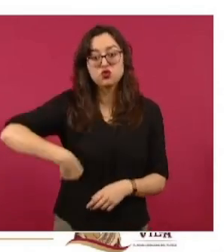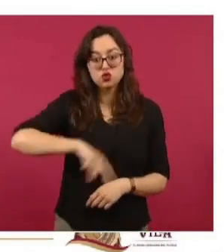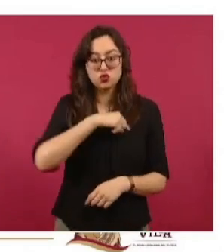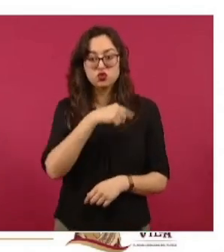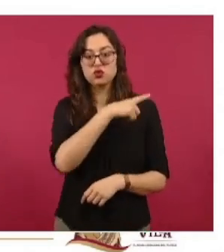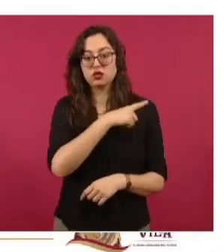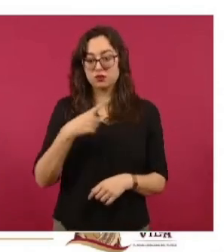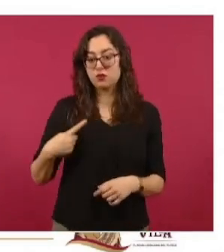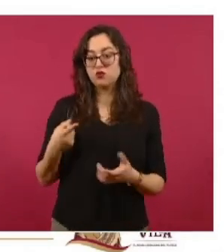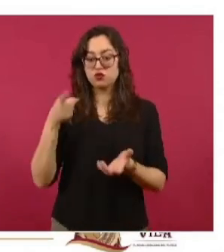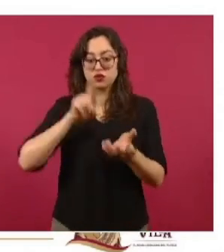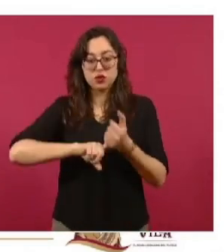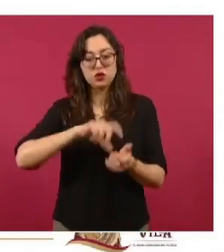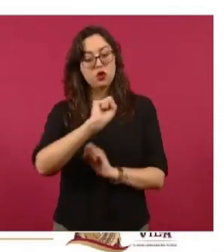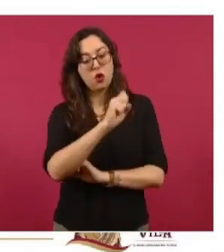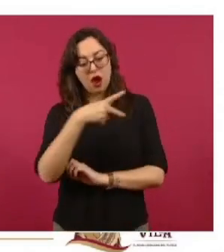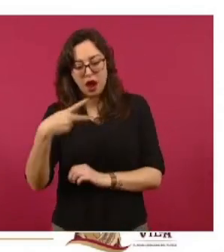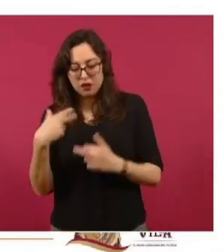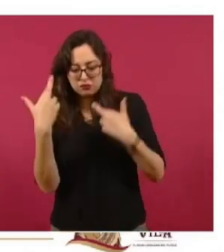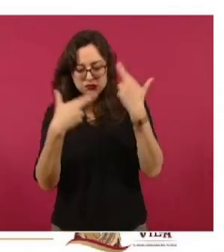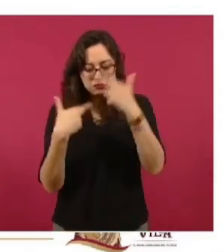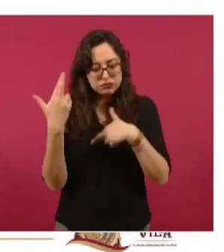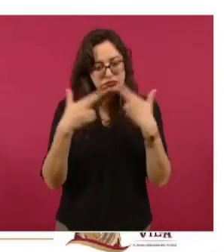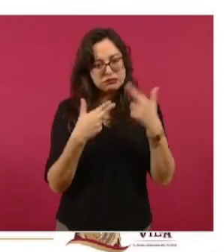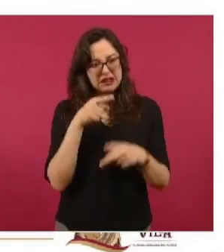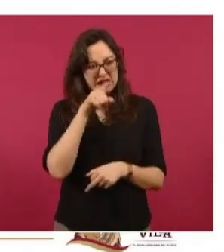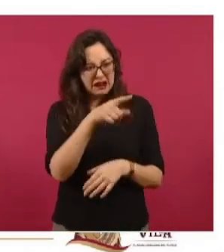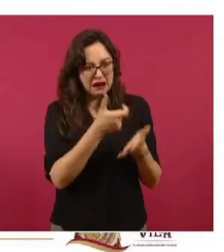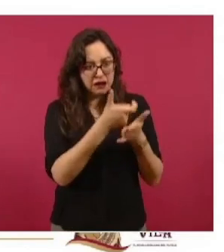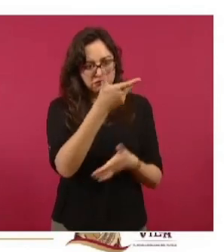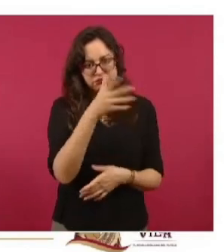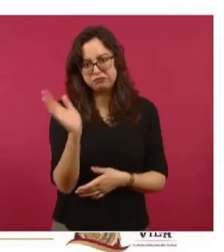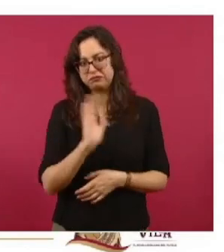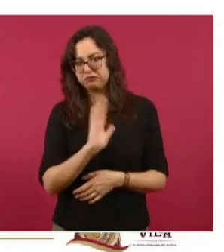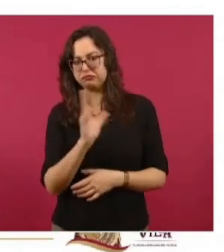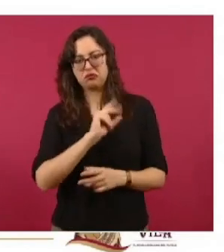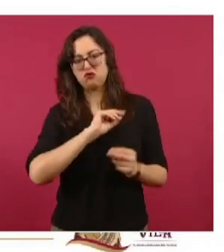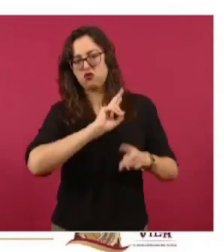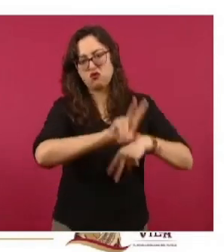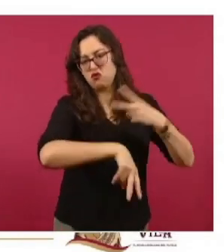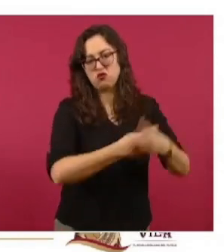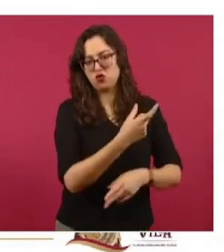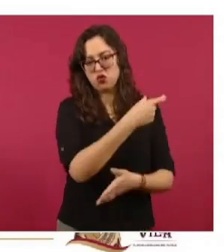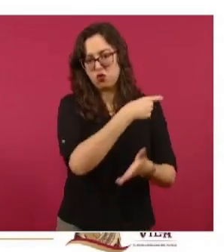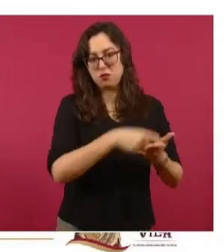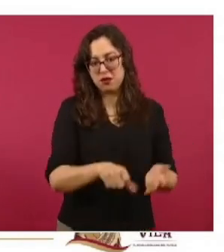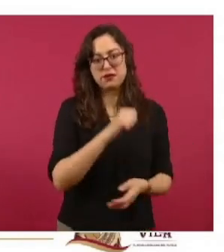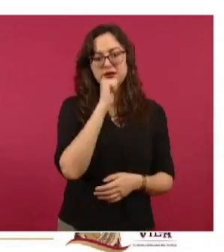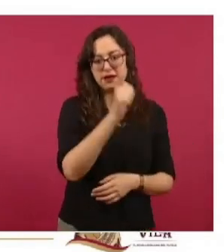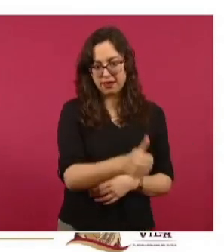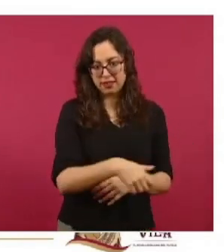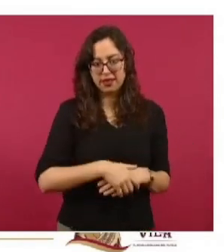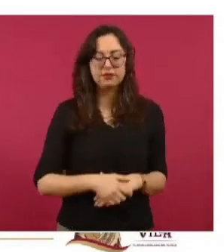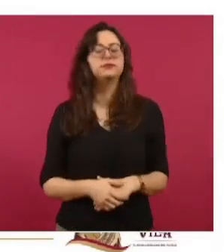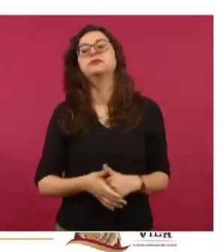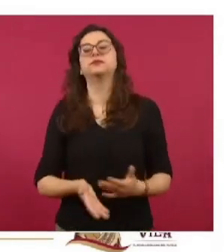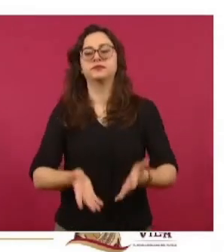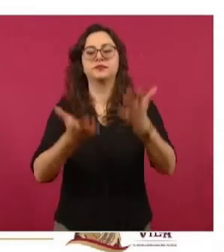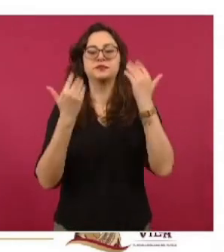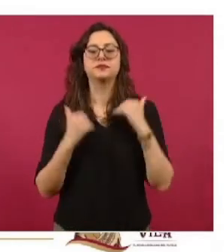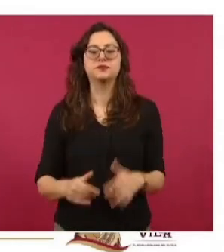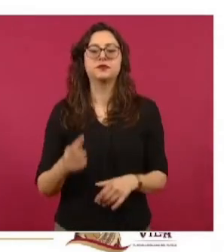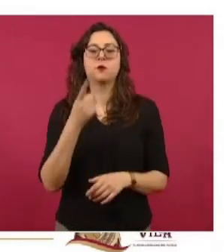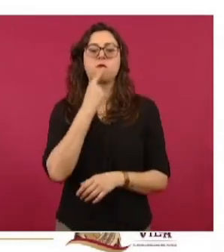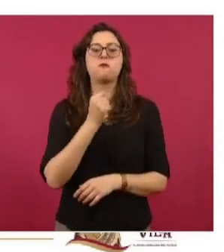precio justo. Corpo Gas en Cancún, Quintana Roo, con un precio al público de 25 pesos 18